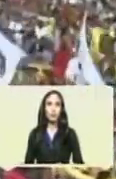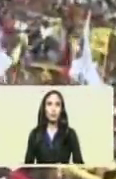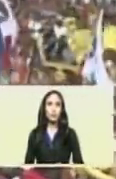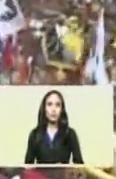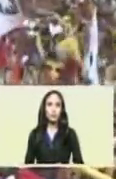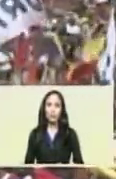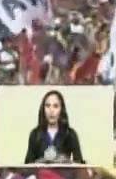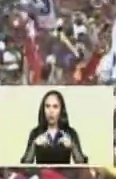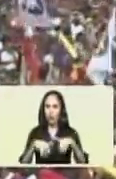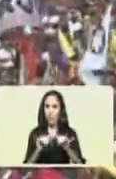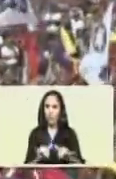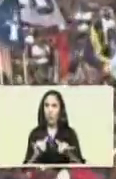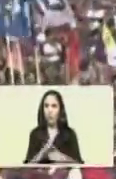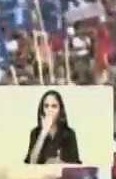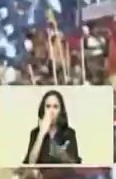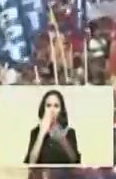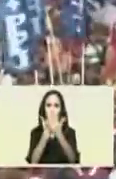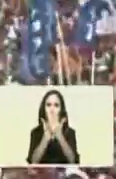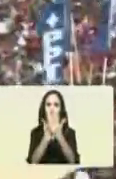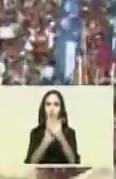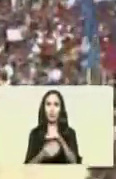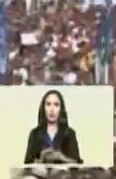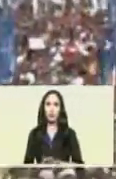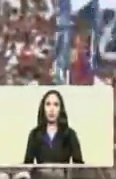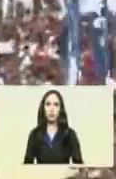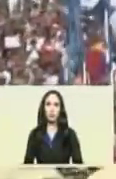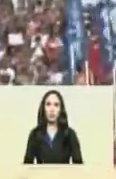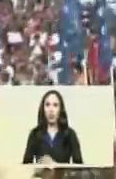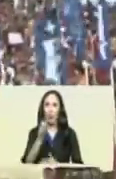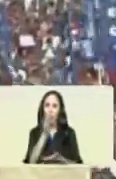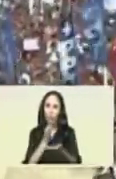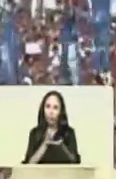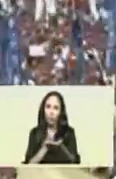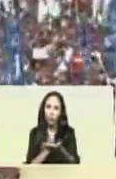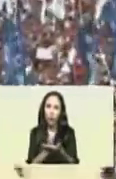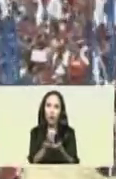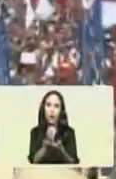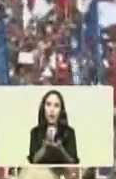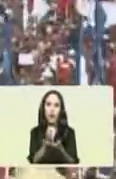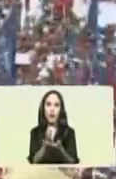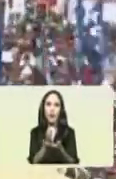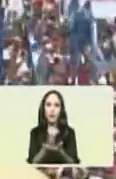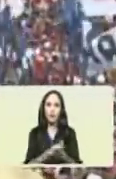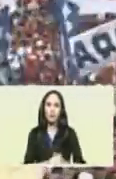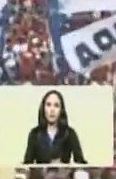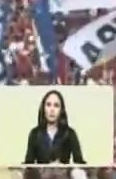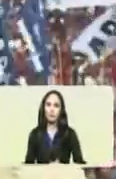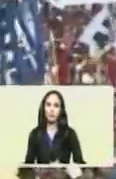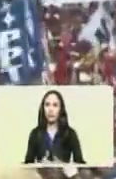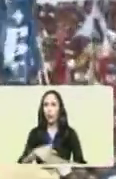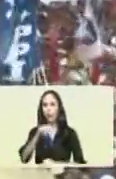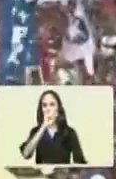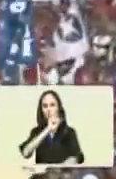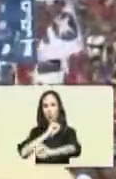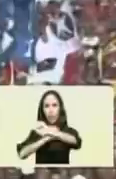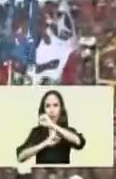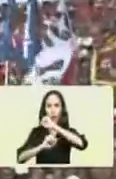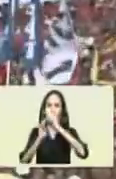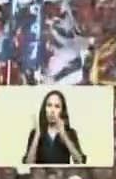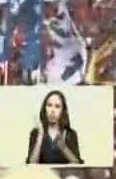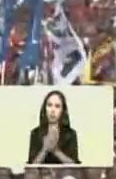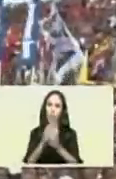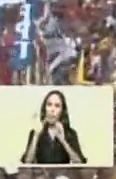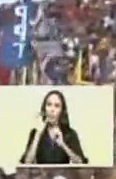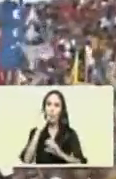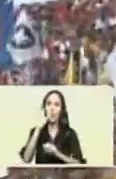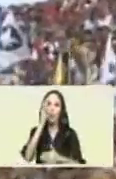aquí estamos los reales los valientes los firmes los que